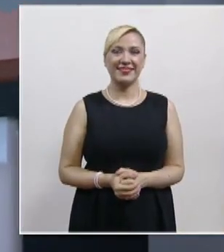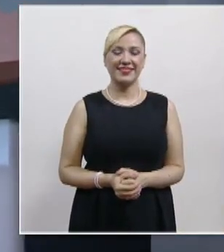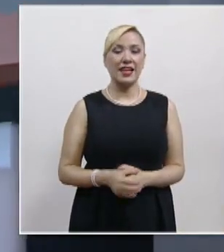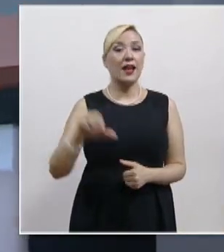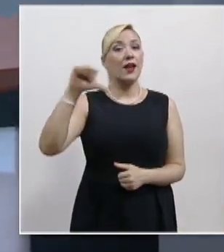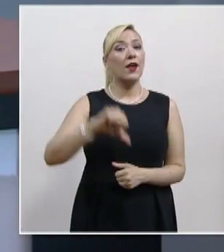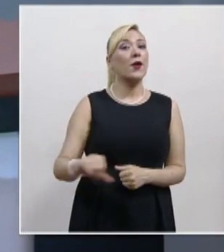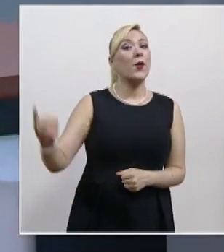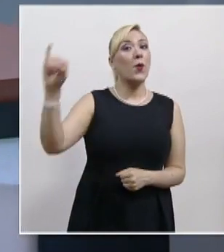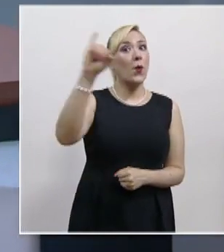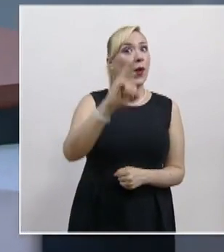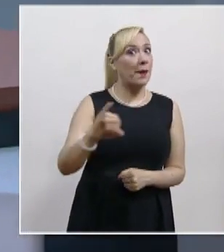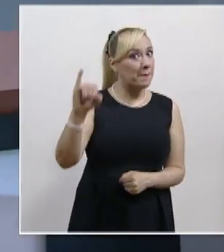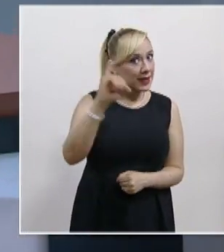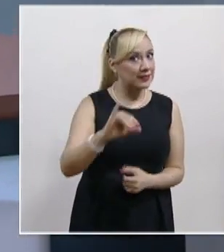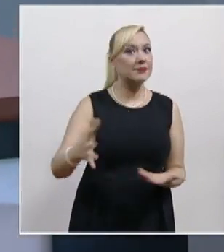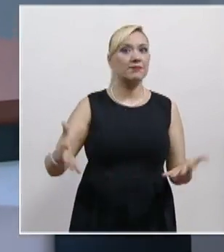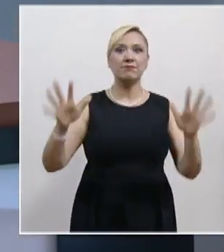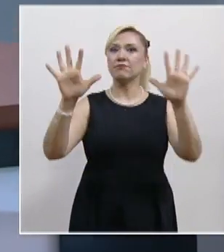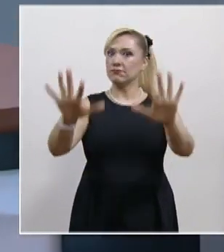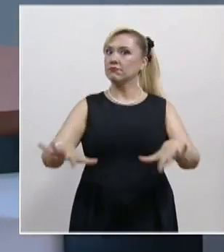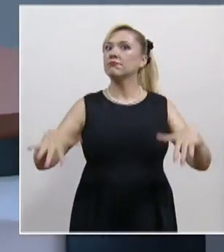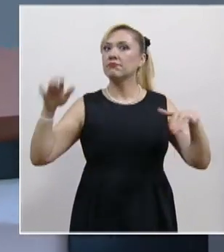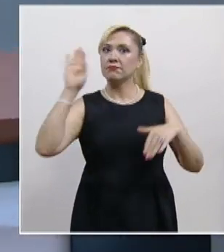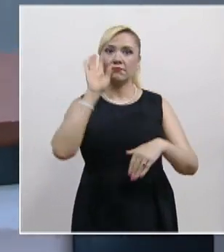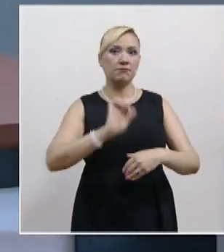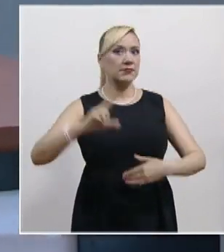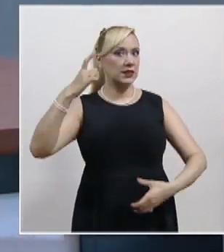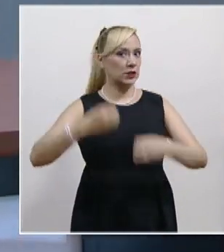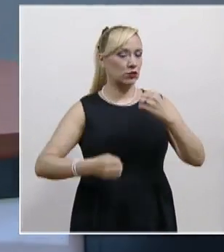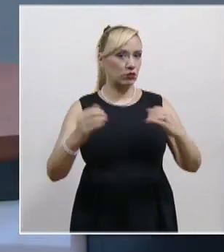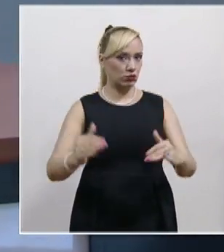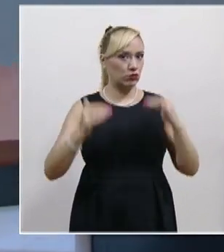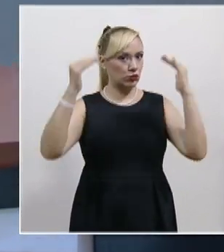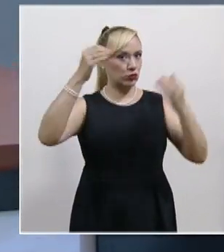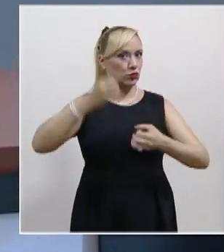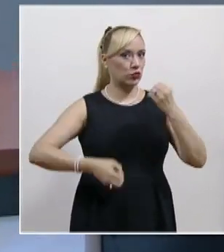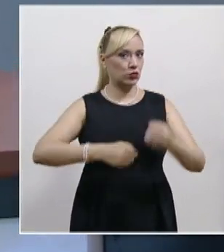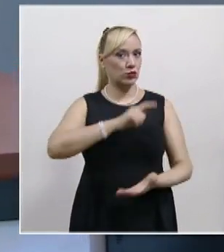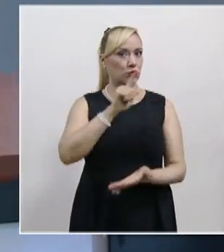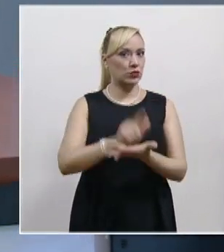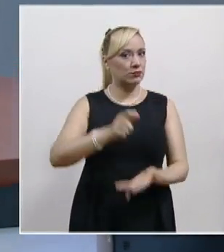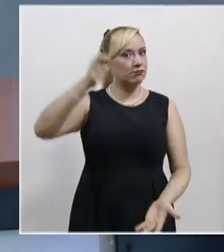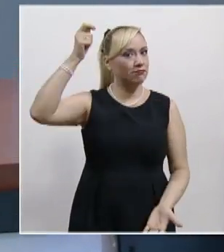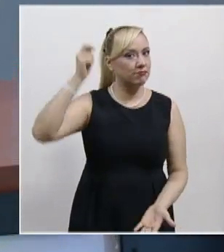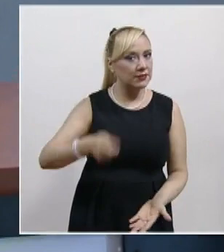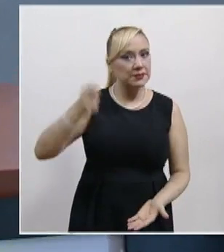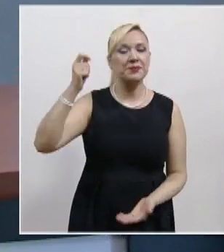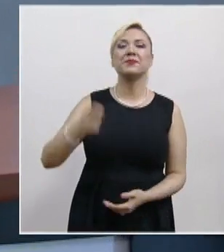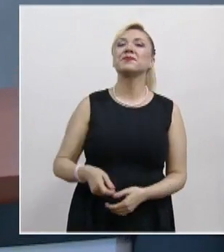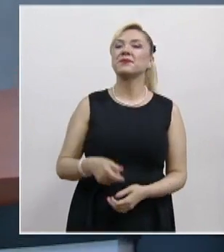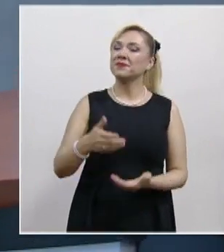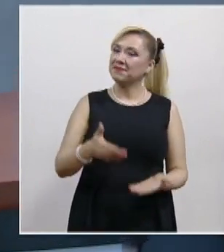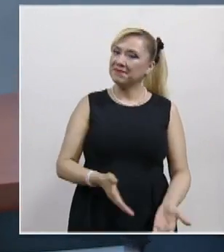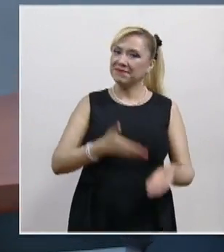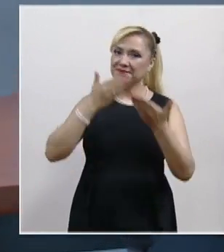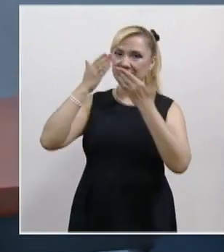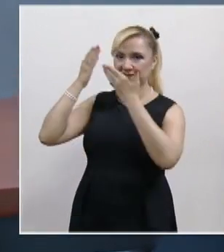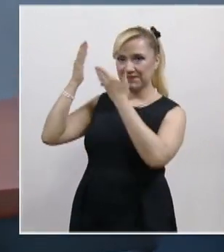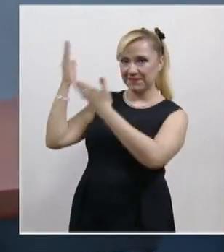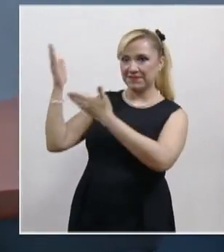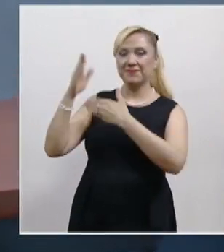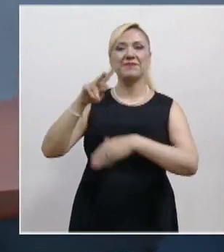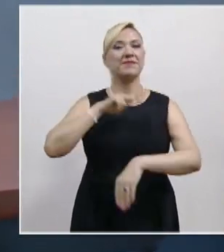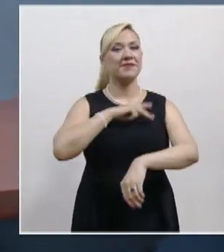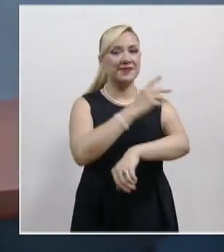Hoy es jueves de sesión de pleno de ministras y ministros en la Suprema Corte de Justicia de la Nación y nos trasladamos a Pino Suárez número 2,